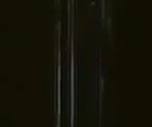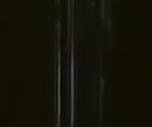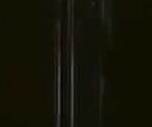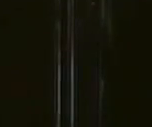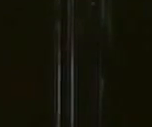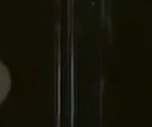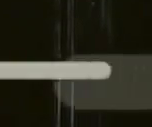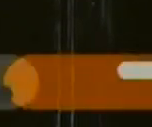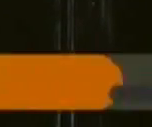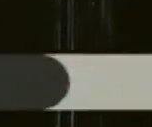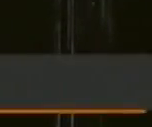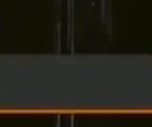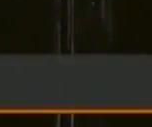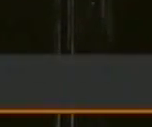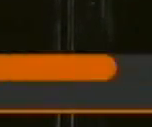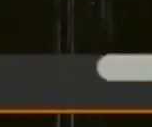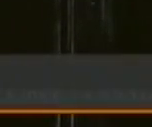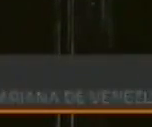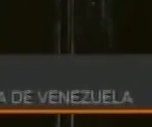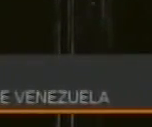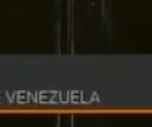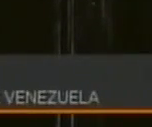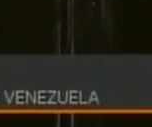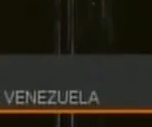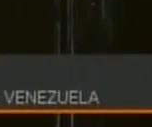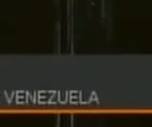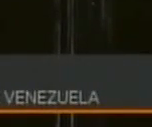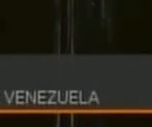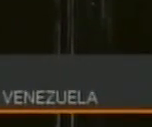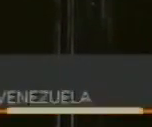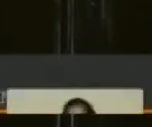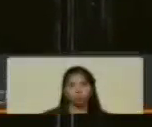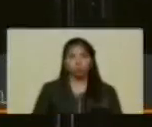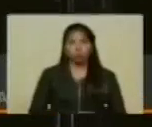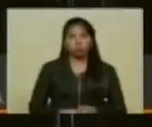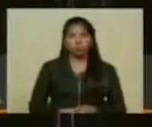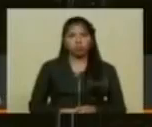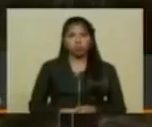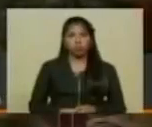oficiales superiores de nuestra Fuerza Armada Nacional Bolivariana,